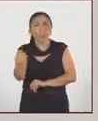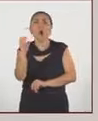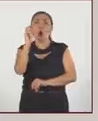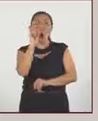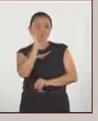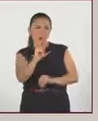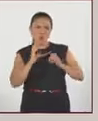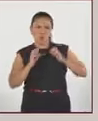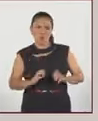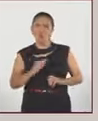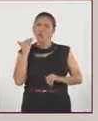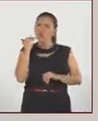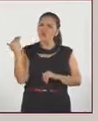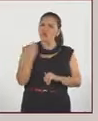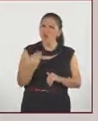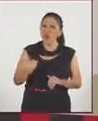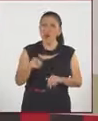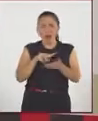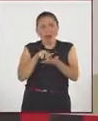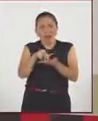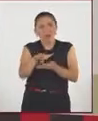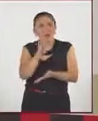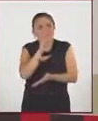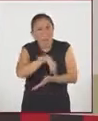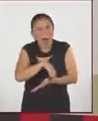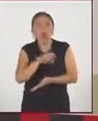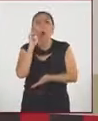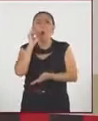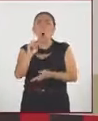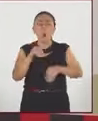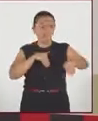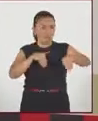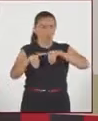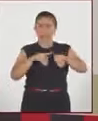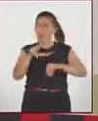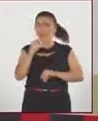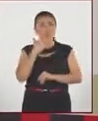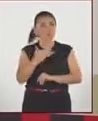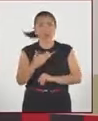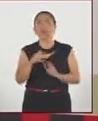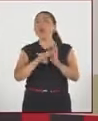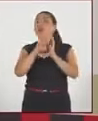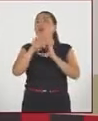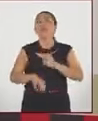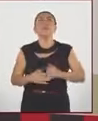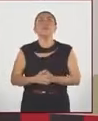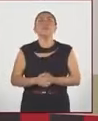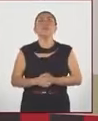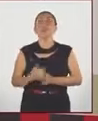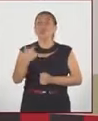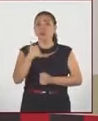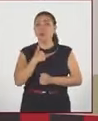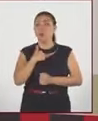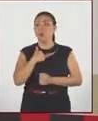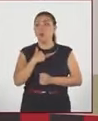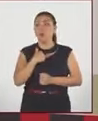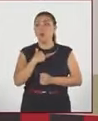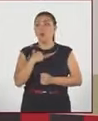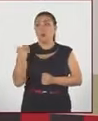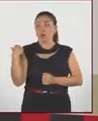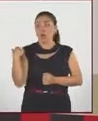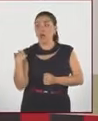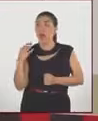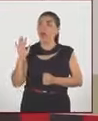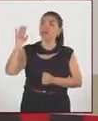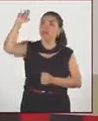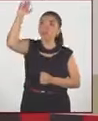las posturas o en las marchas, limitación en el rango de movimiento, ¿qué quiere decir? Si, bueno, yo no puedo levantar todo mi hombro,